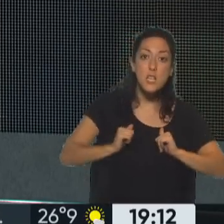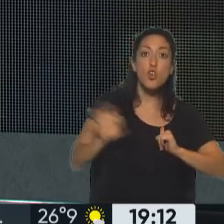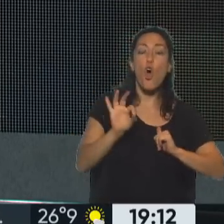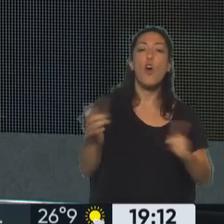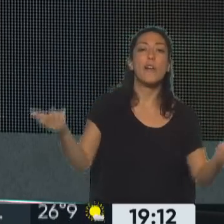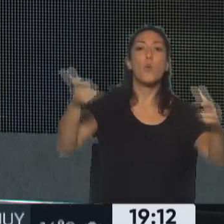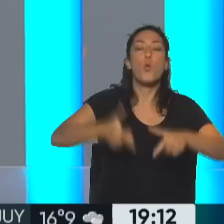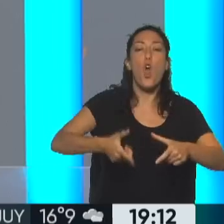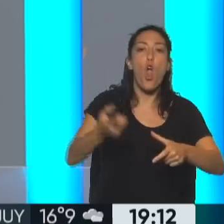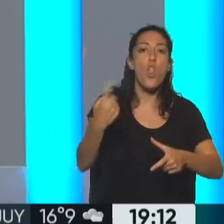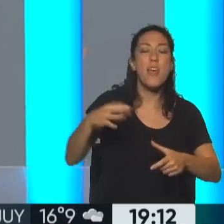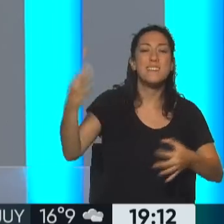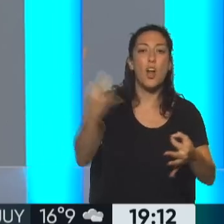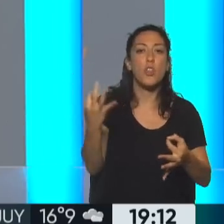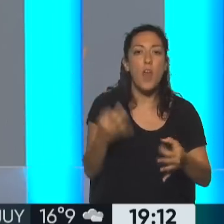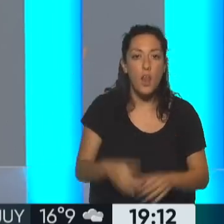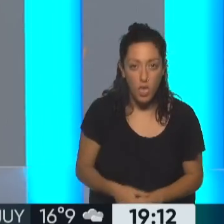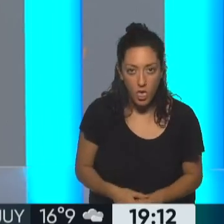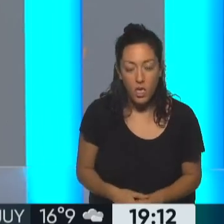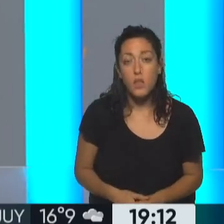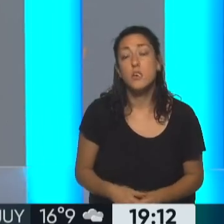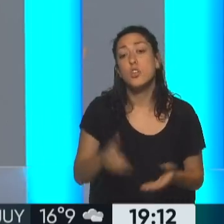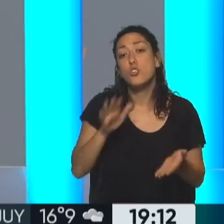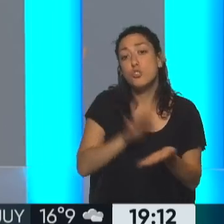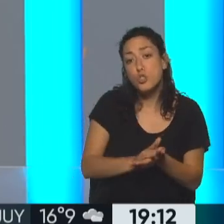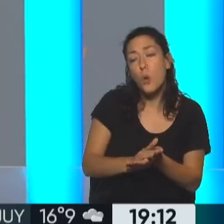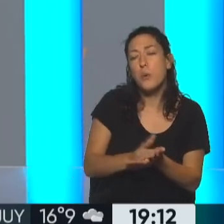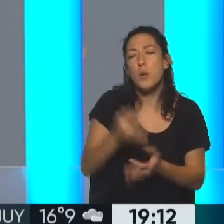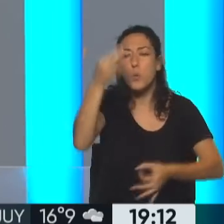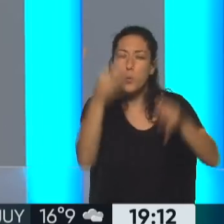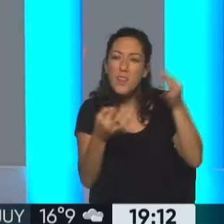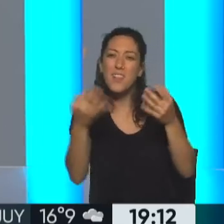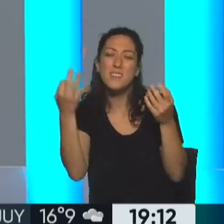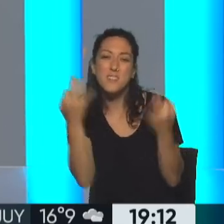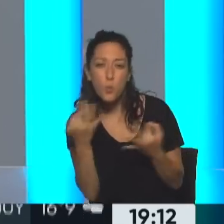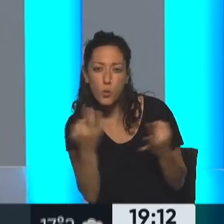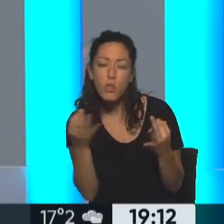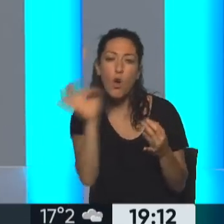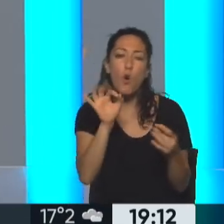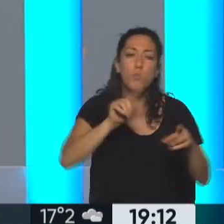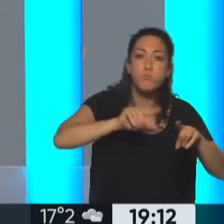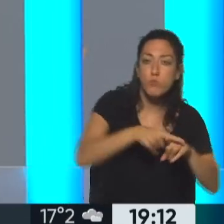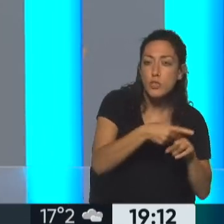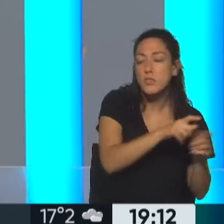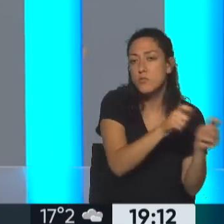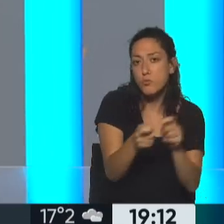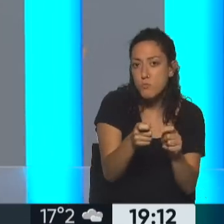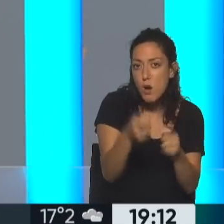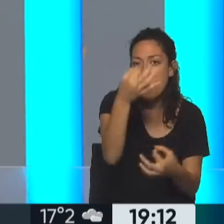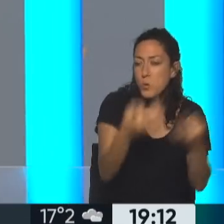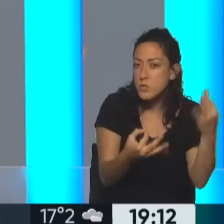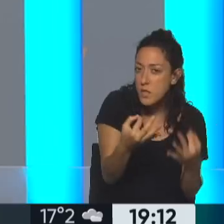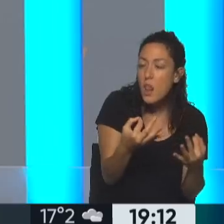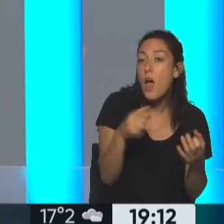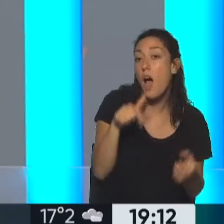extraordinaria? Creo que este tipo de argumentos de la falta de seguridad jurídica o de judicializar la política, Sí. que no es ni más ni menos que esto.